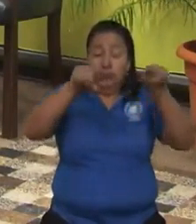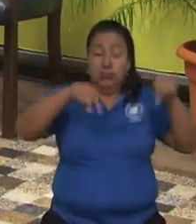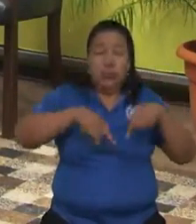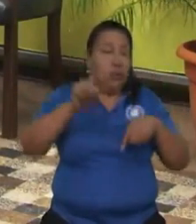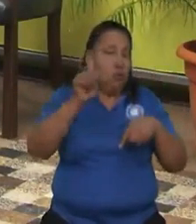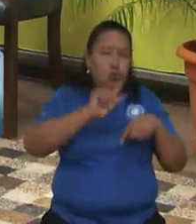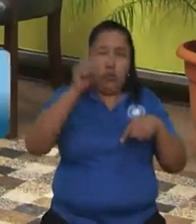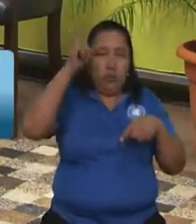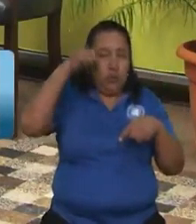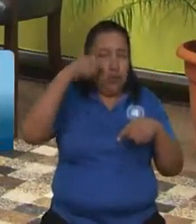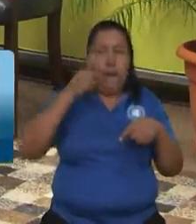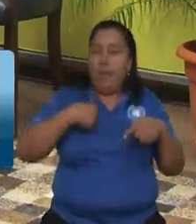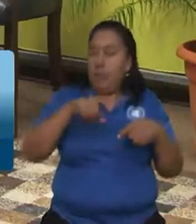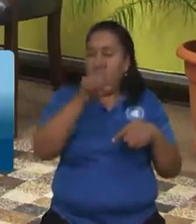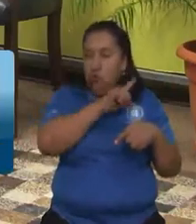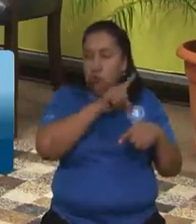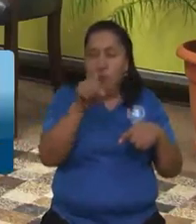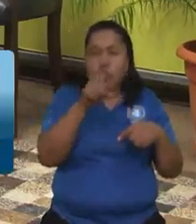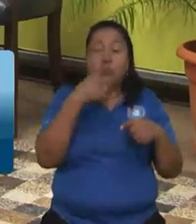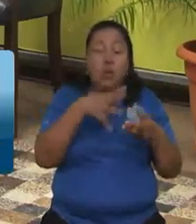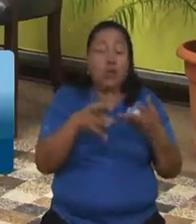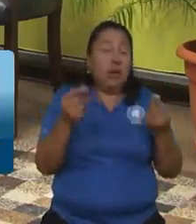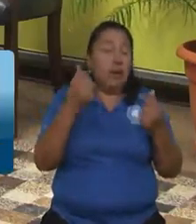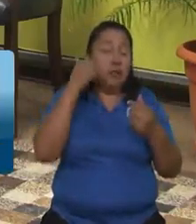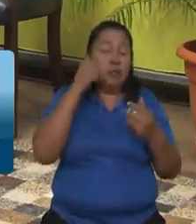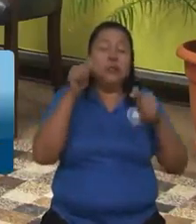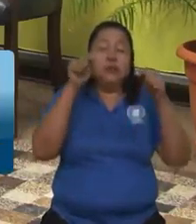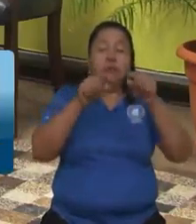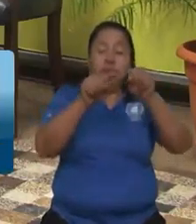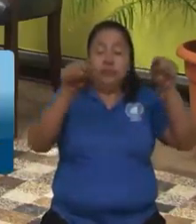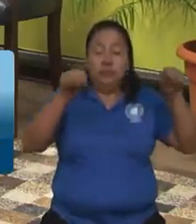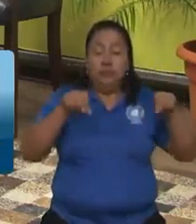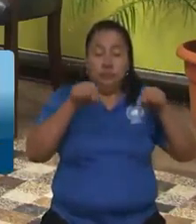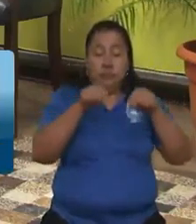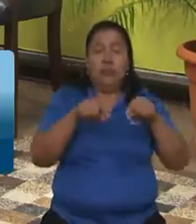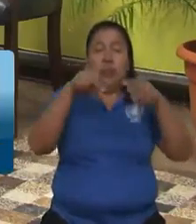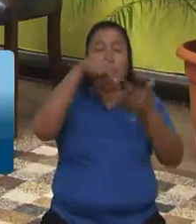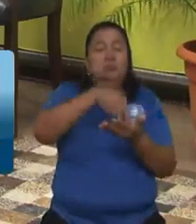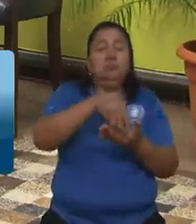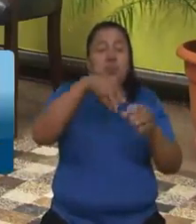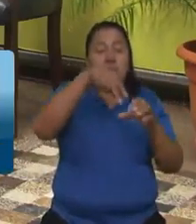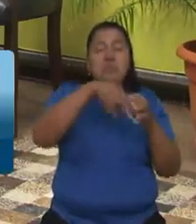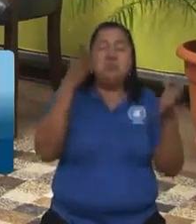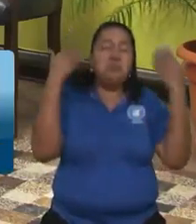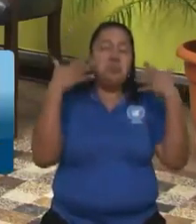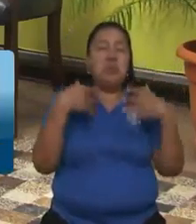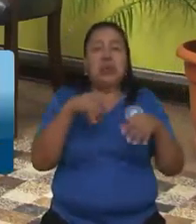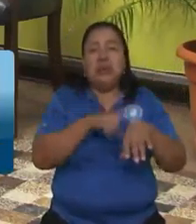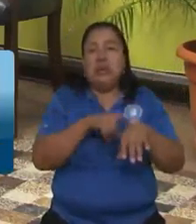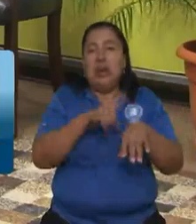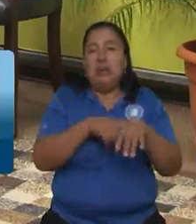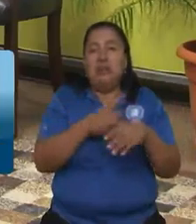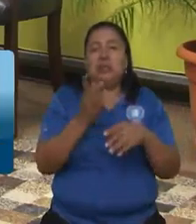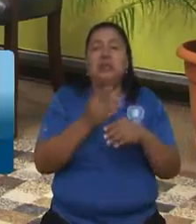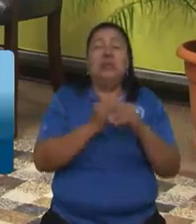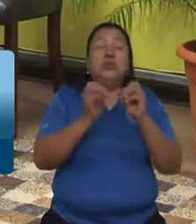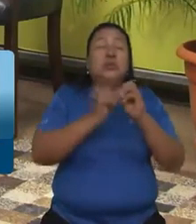principal. Entonces, si no, va a tener el oído, bacterias hasta de la vejiga, ahí. Entonces hay que educarlo para